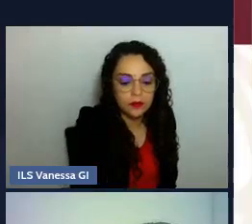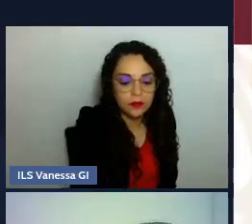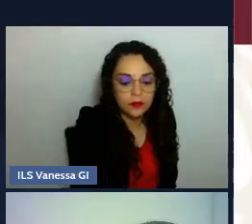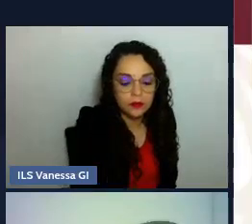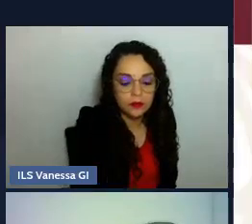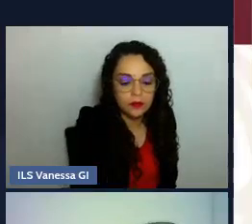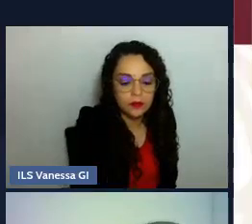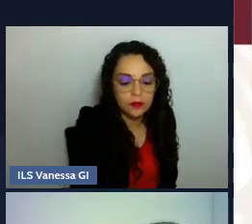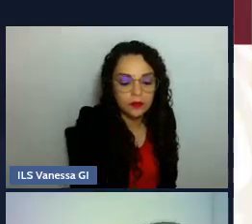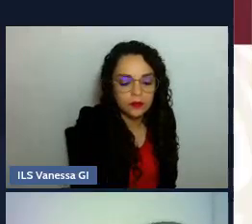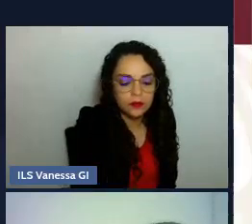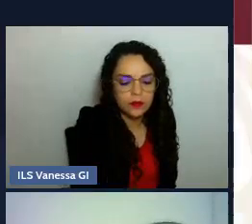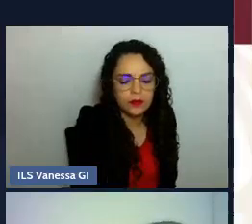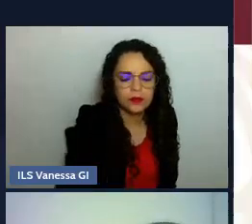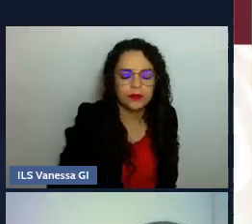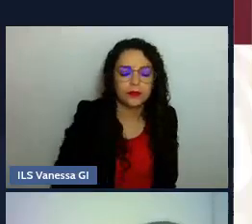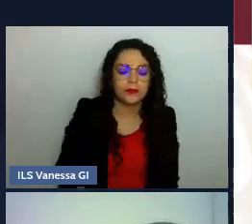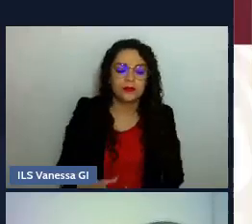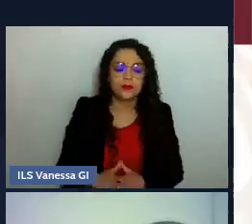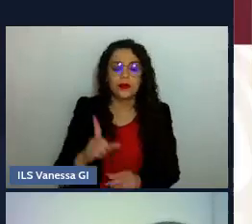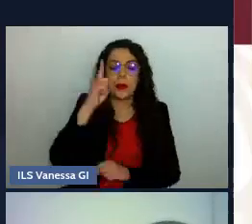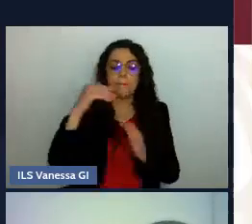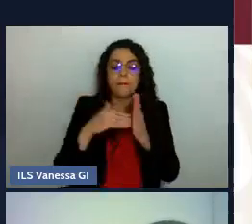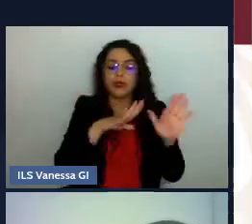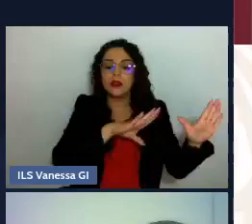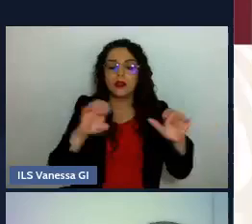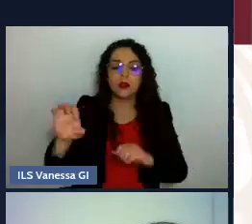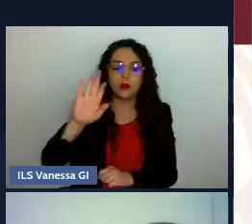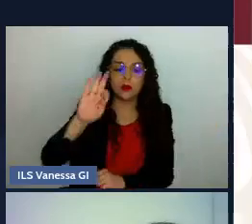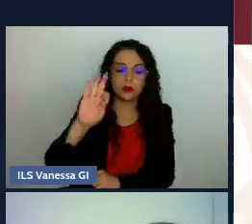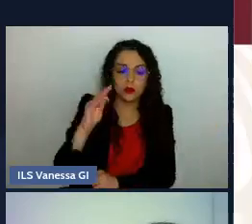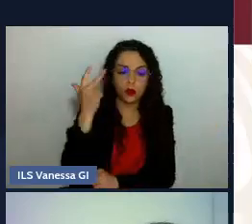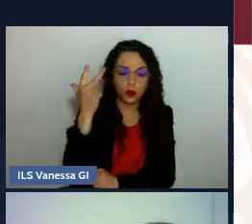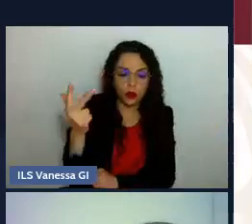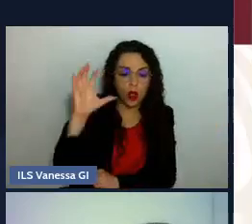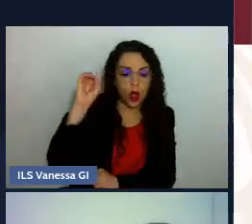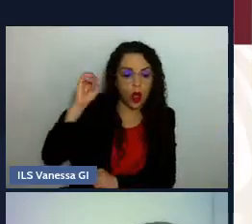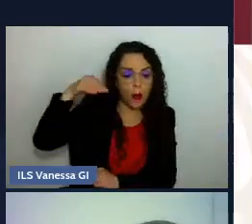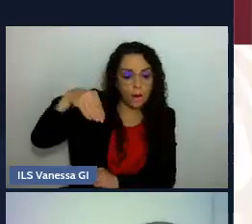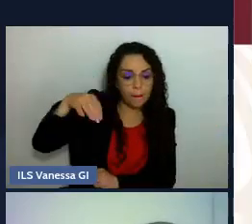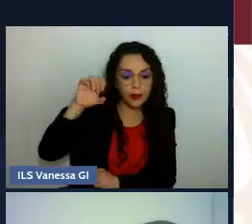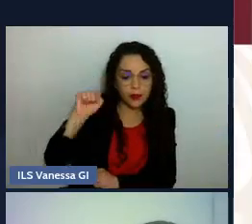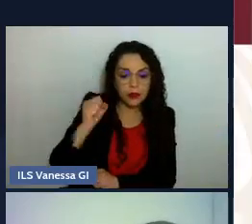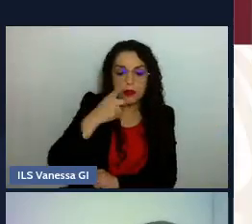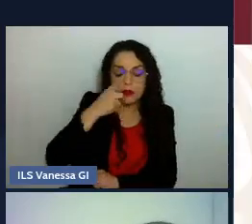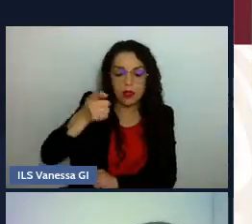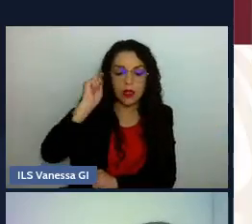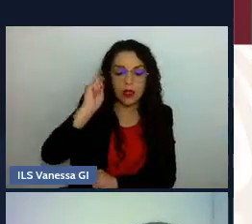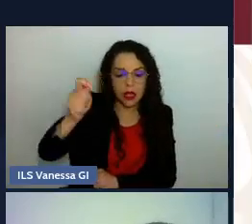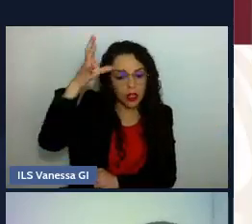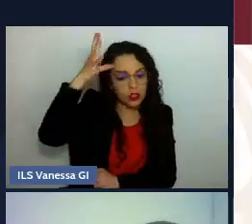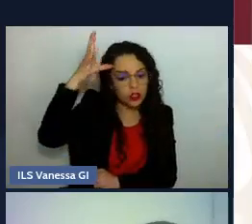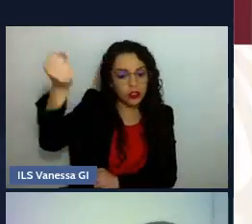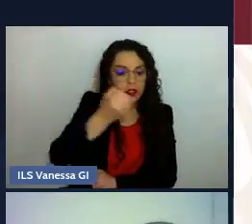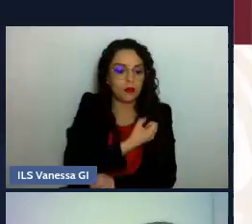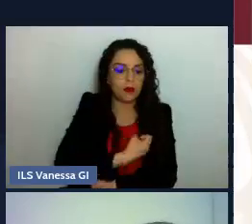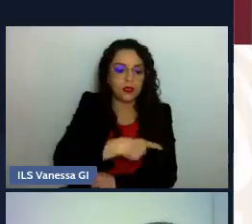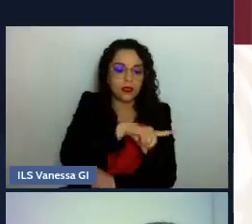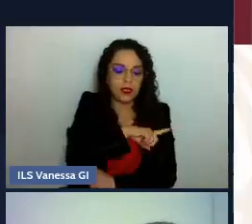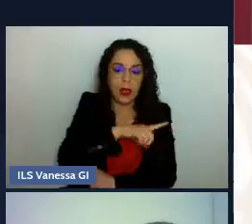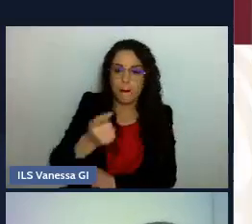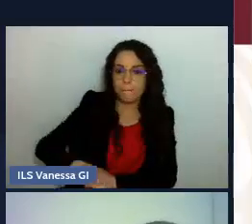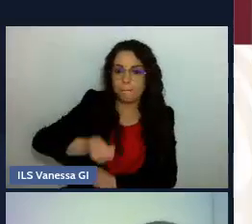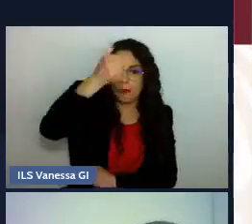Bueno, pues para 1948, la OMS establece el primer concepto de salud en una reunión que